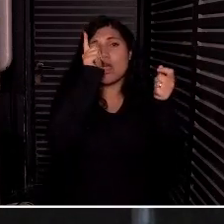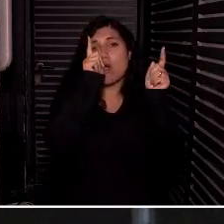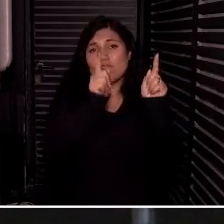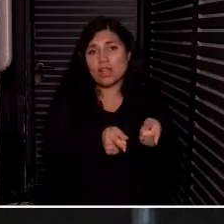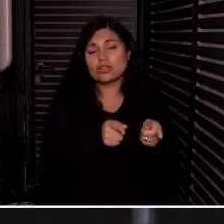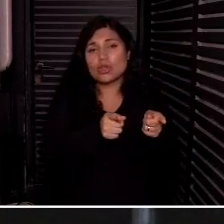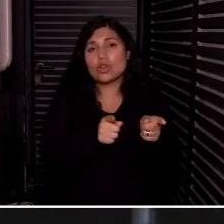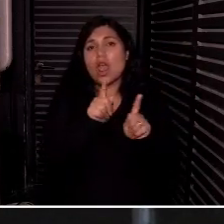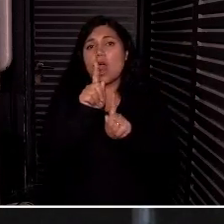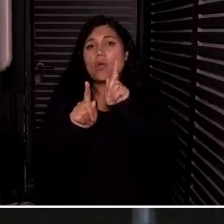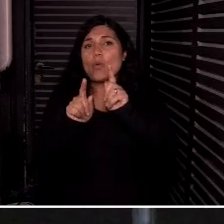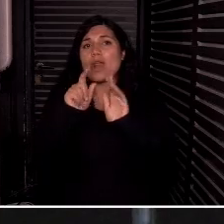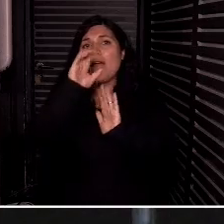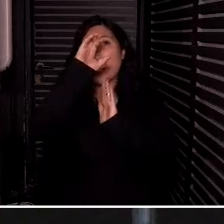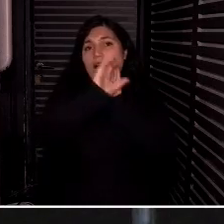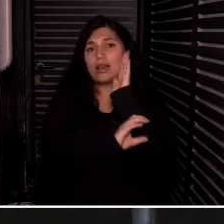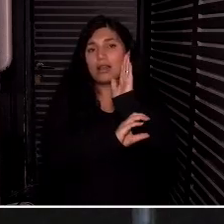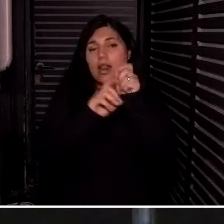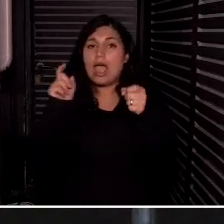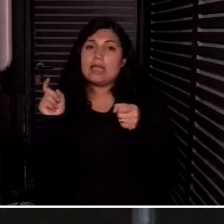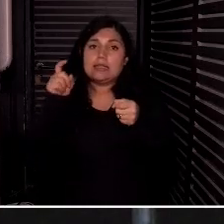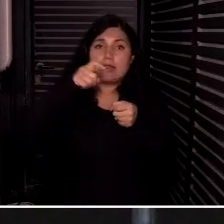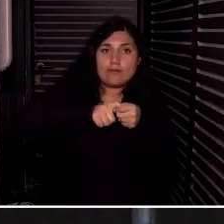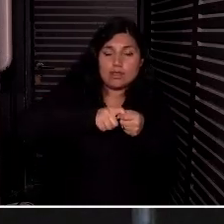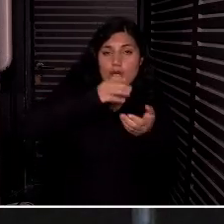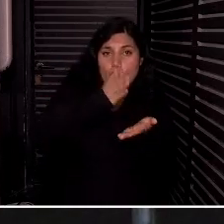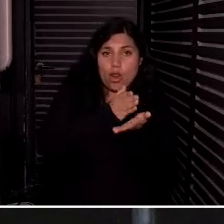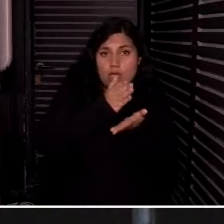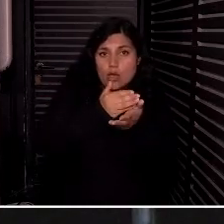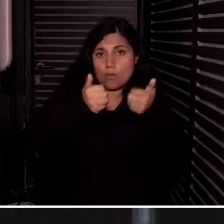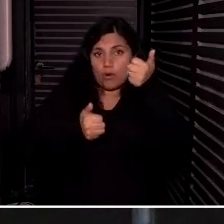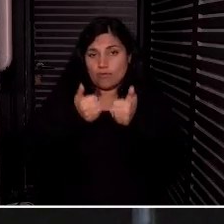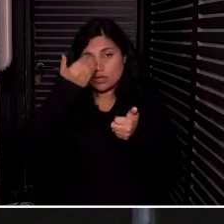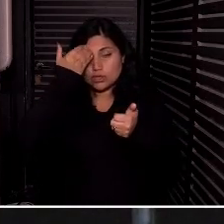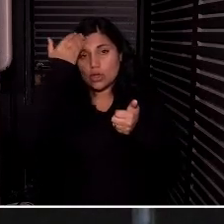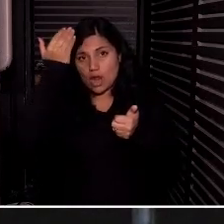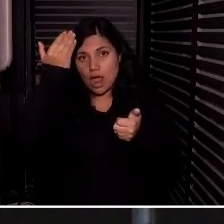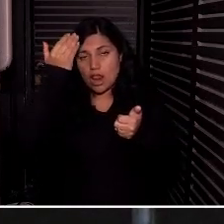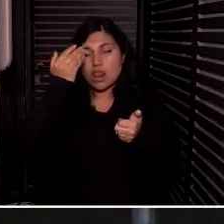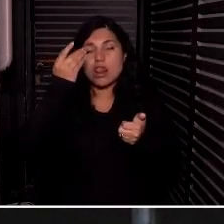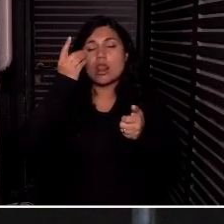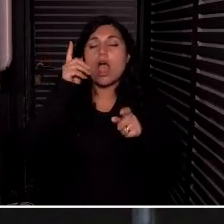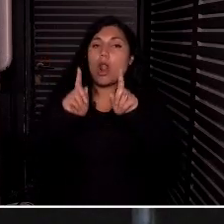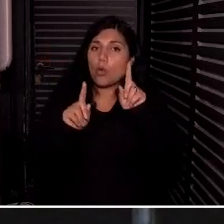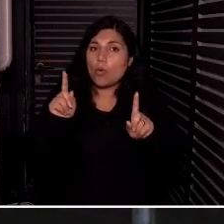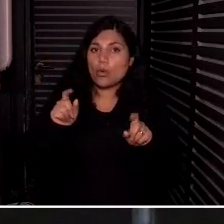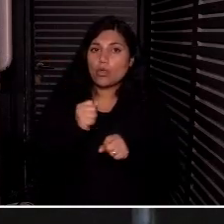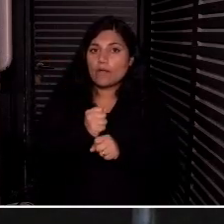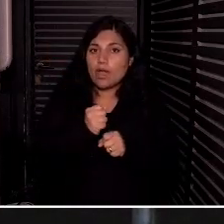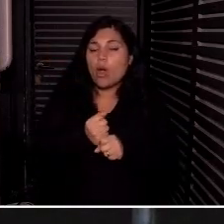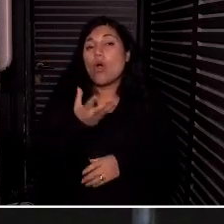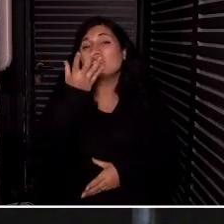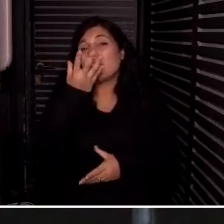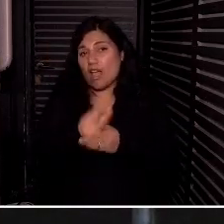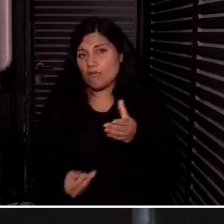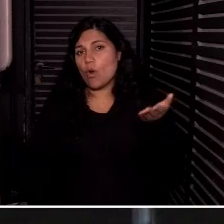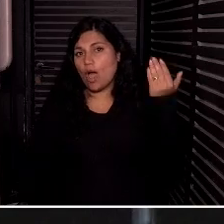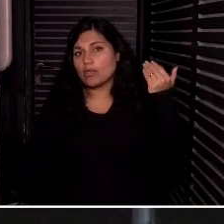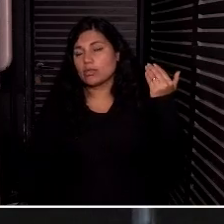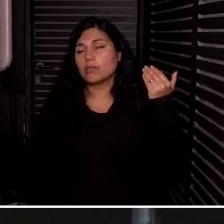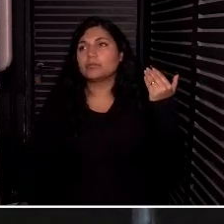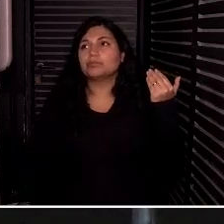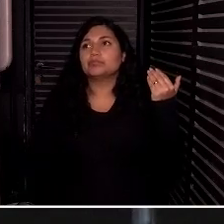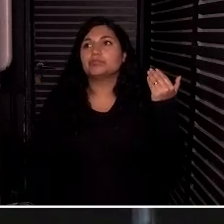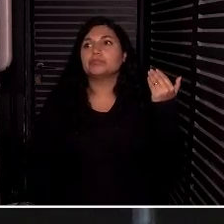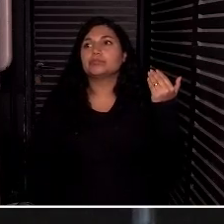ciertas carreras de inscribirse en el colegio profesional para poder ejercer determinadas profesiones se acaba y cada cierto tiempo así